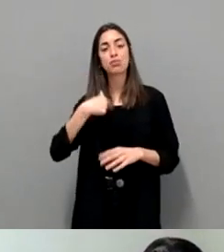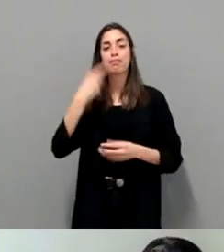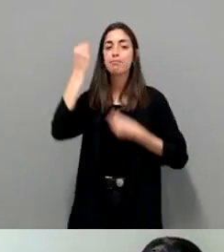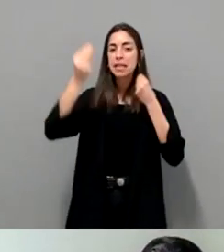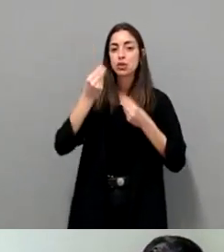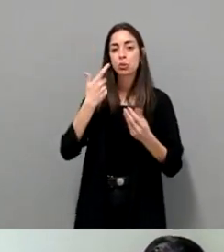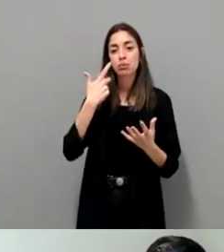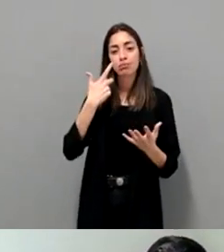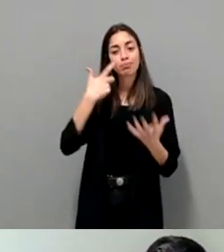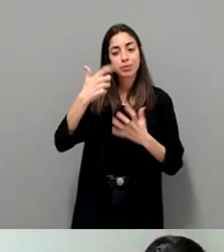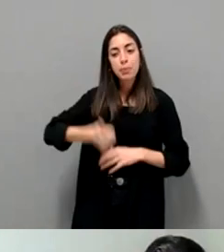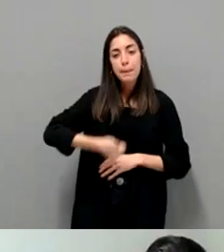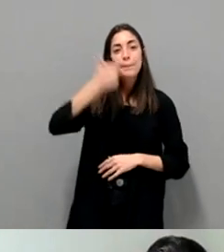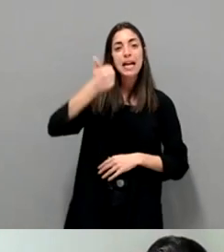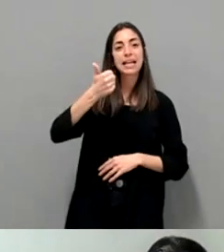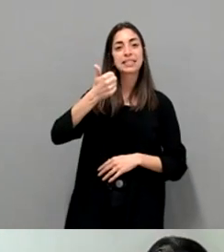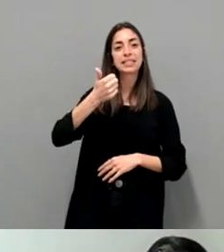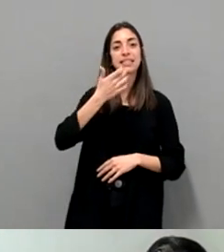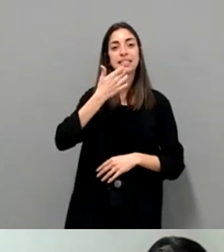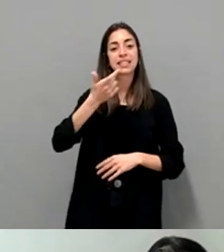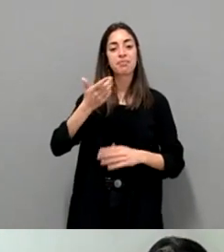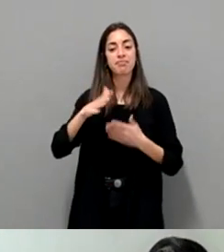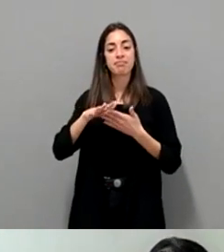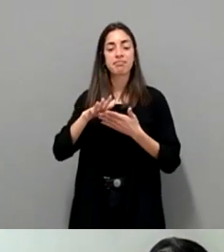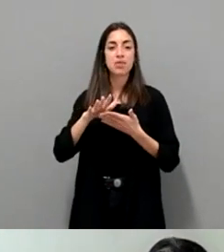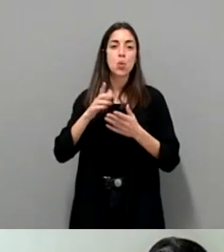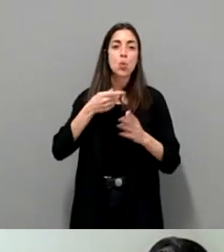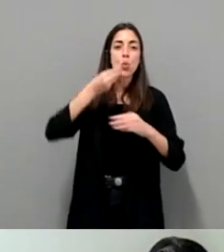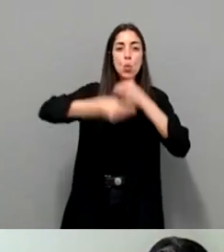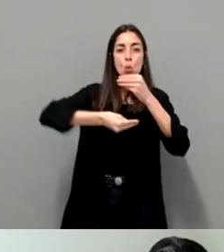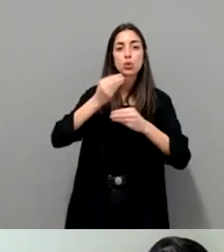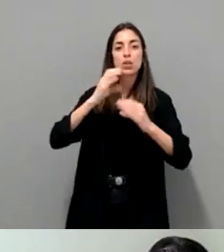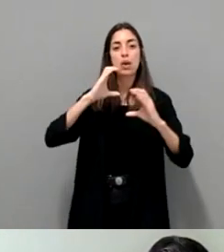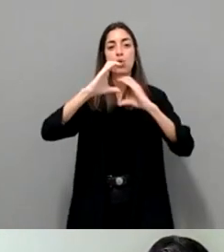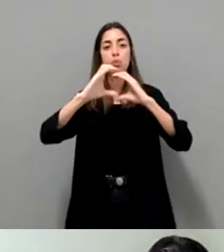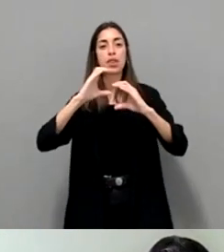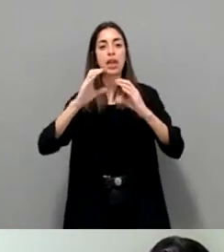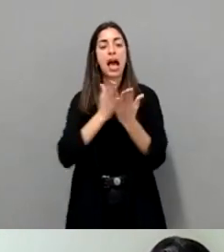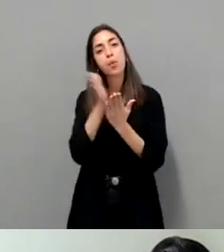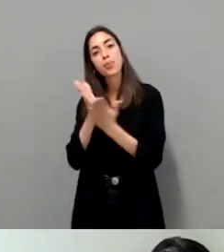cuando se emplean comunicación aumentativa o alternativa.